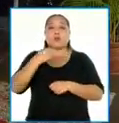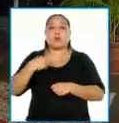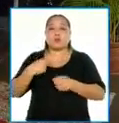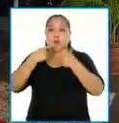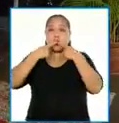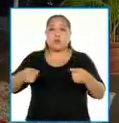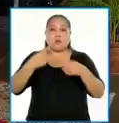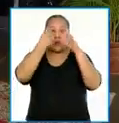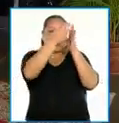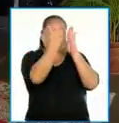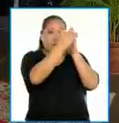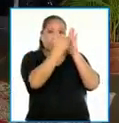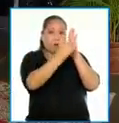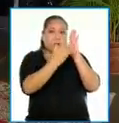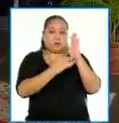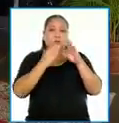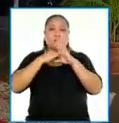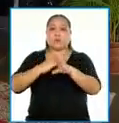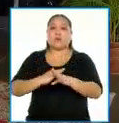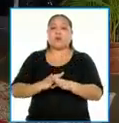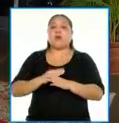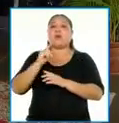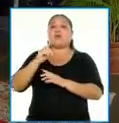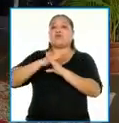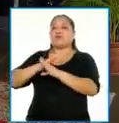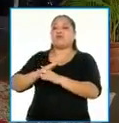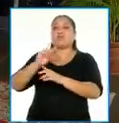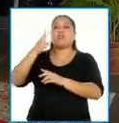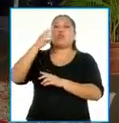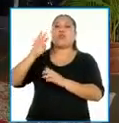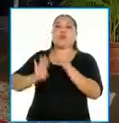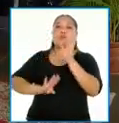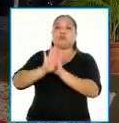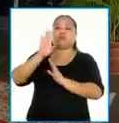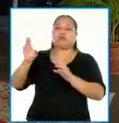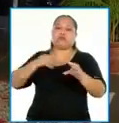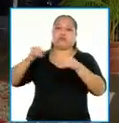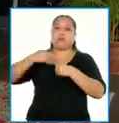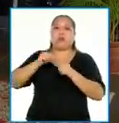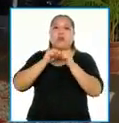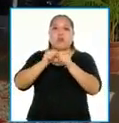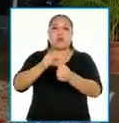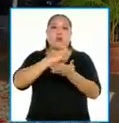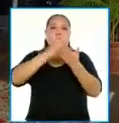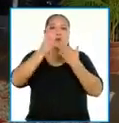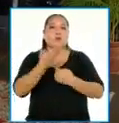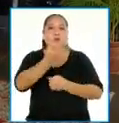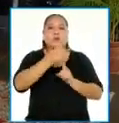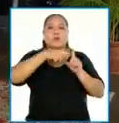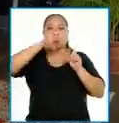una serie de restricciones para hacer frente a la segunda ola del nuevo coronavirus. Vamos a continuar con la programación regular de TV Perú.